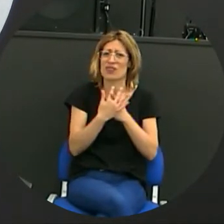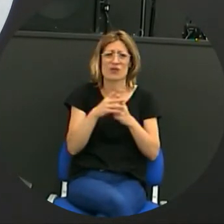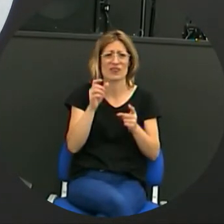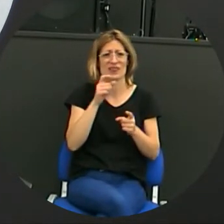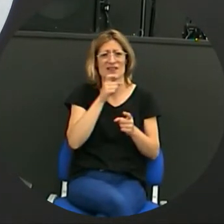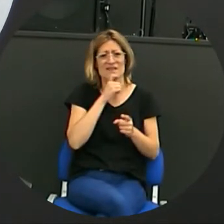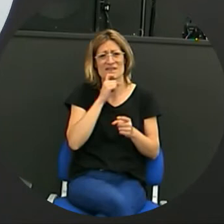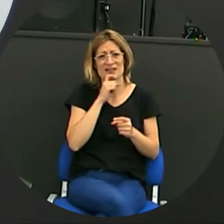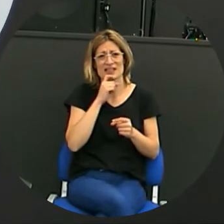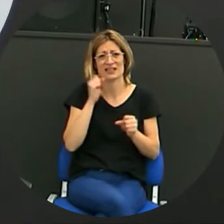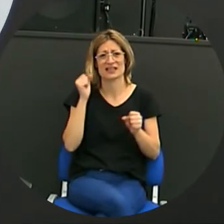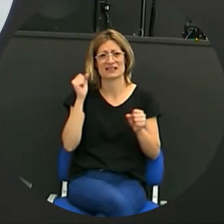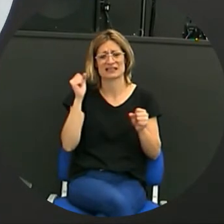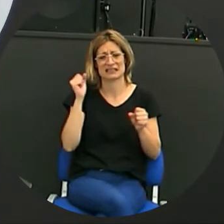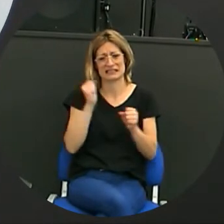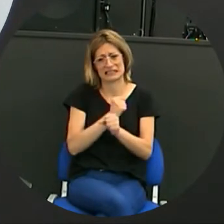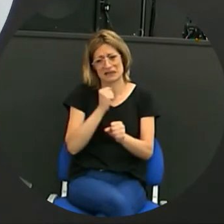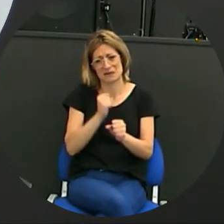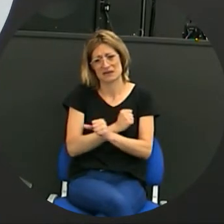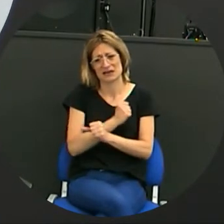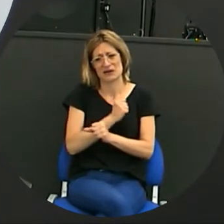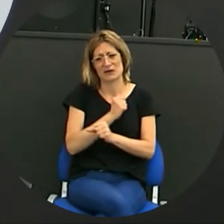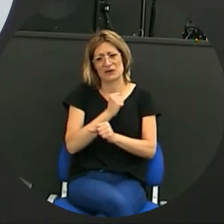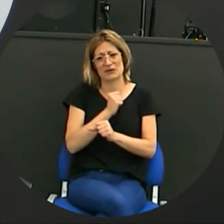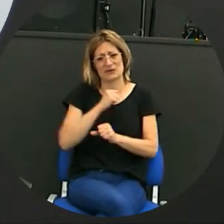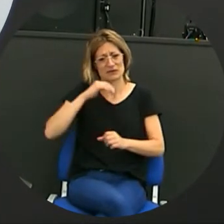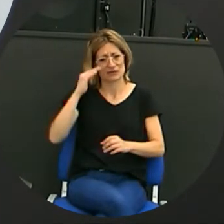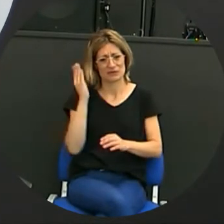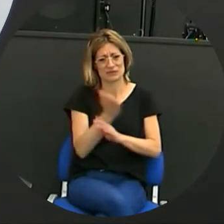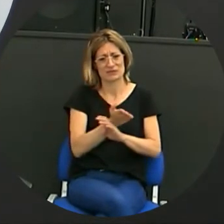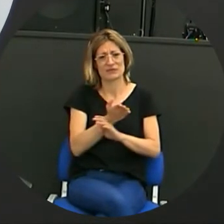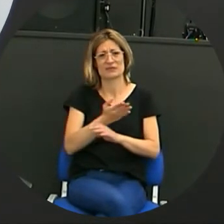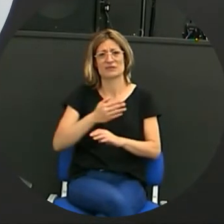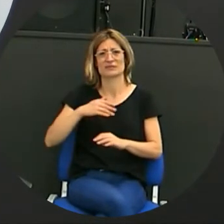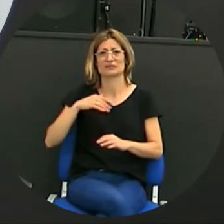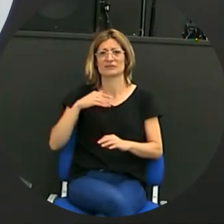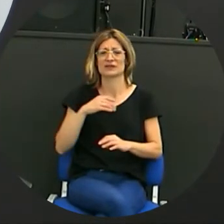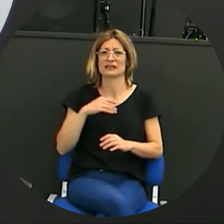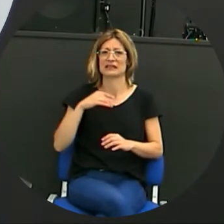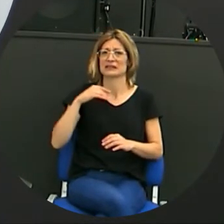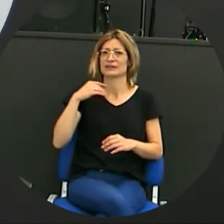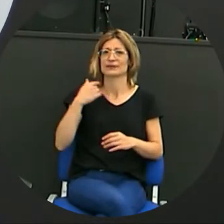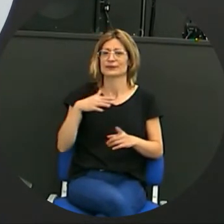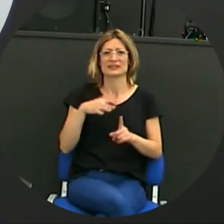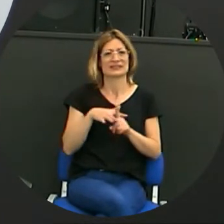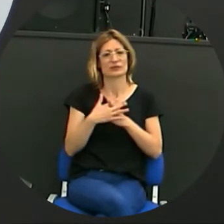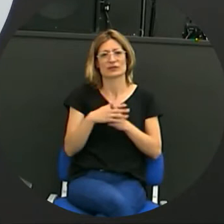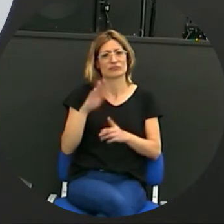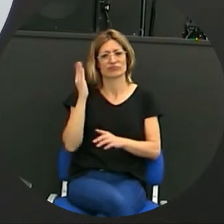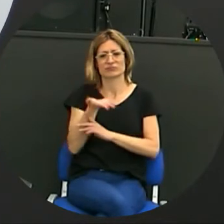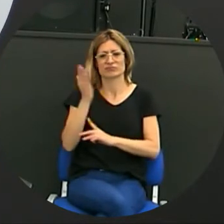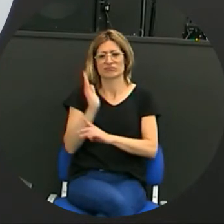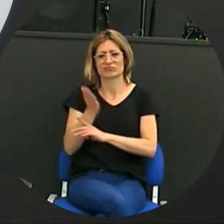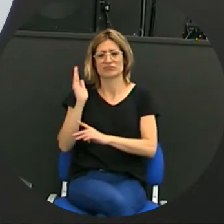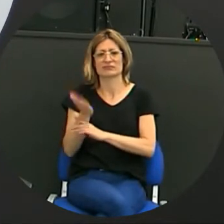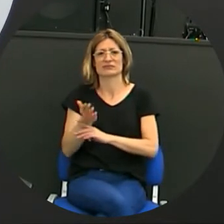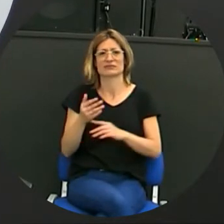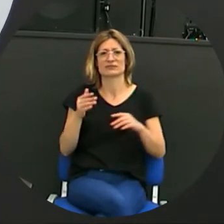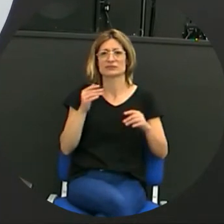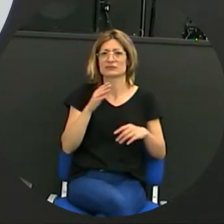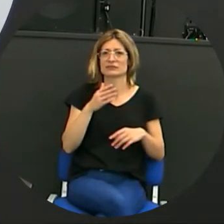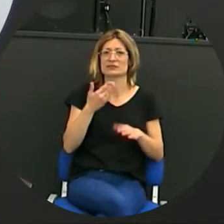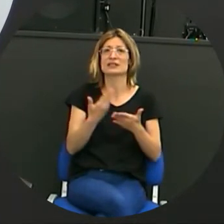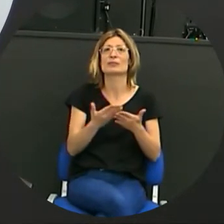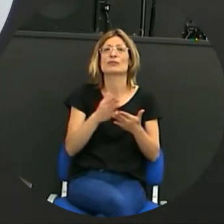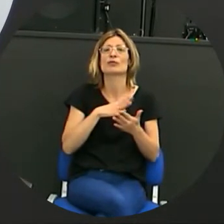trabajos, que tú, Señor, des buenos trabajos y traigas la economía a través de todos y cada uno de los